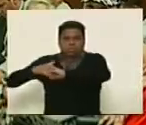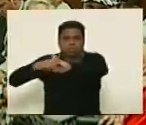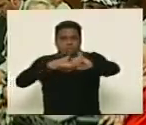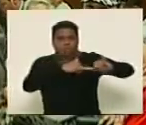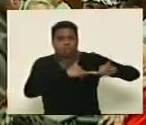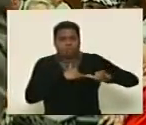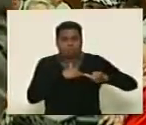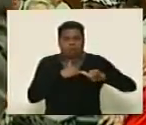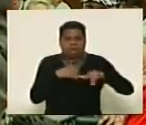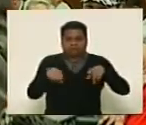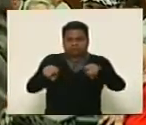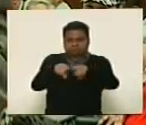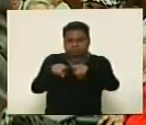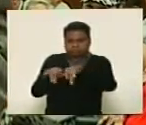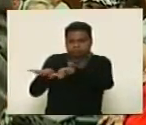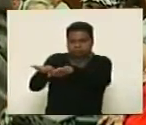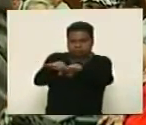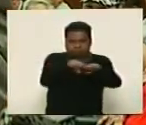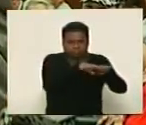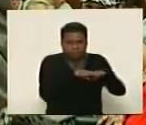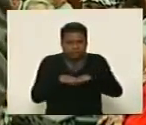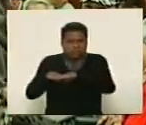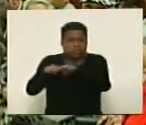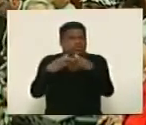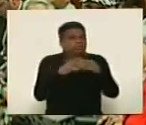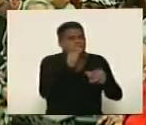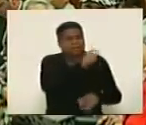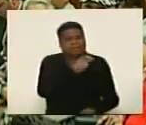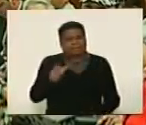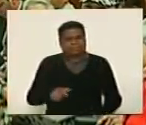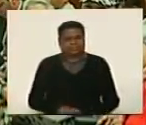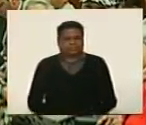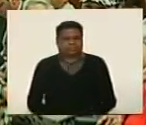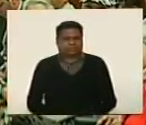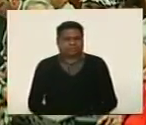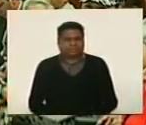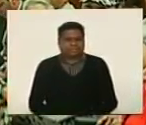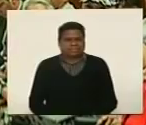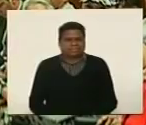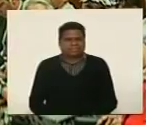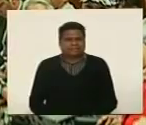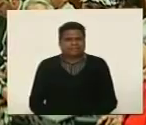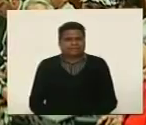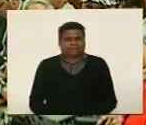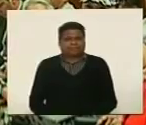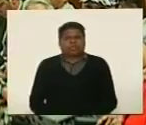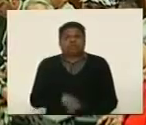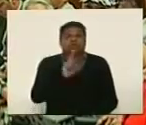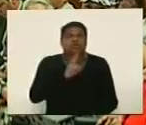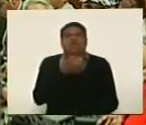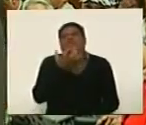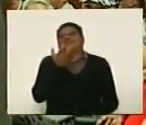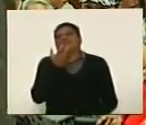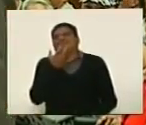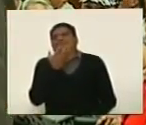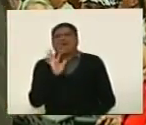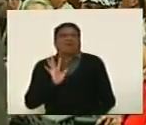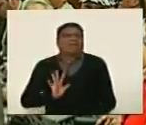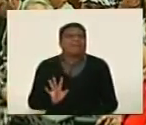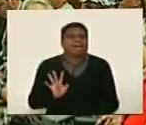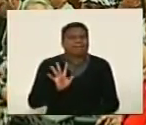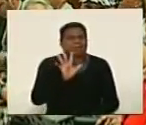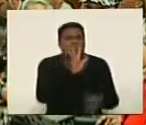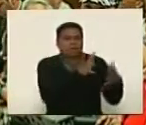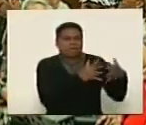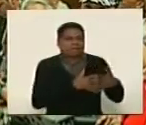igualdad de condiciones. No los términos de intercambio en los cuales el imperialismo o